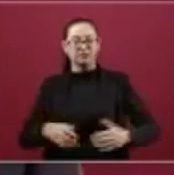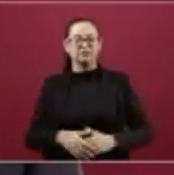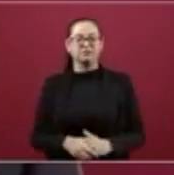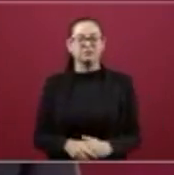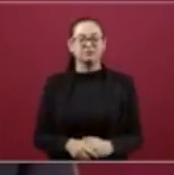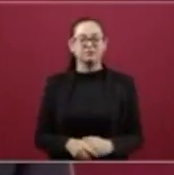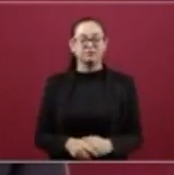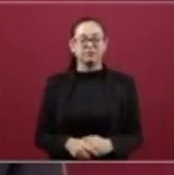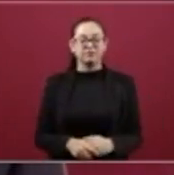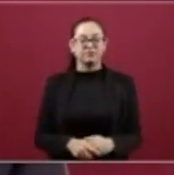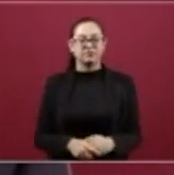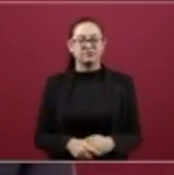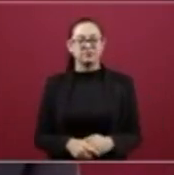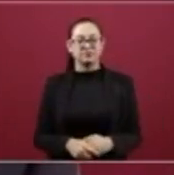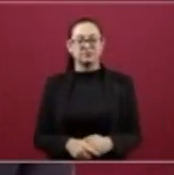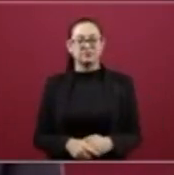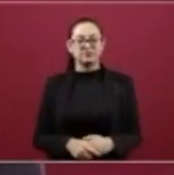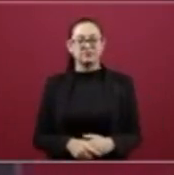hasta